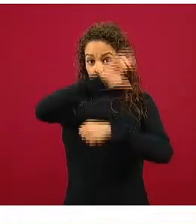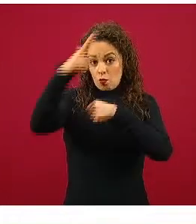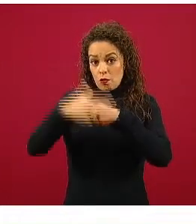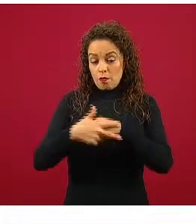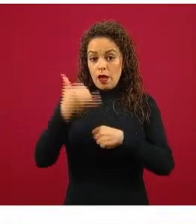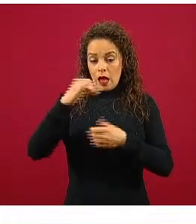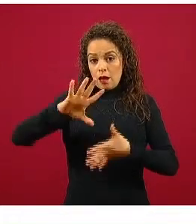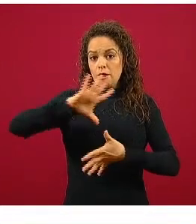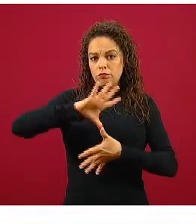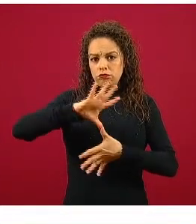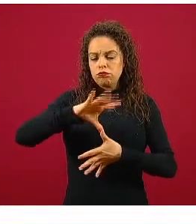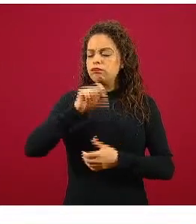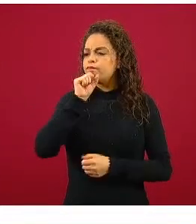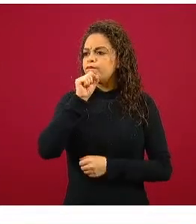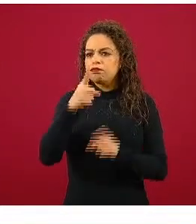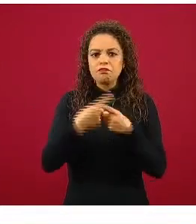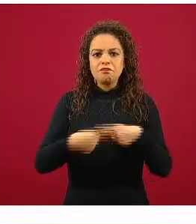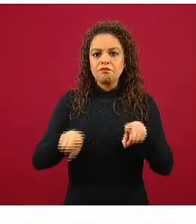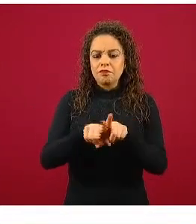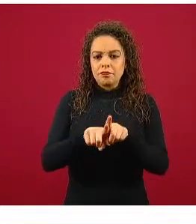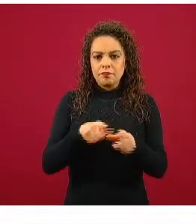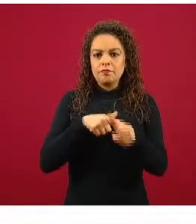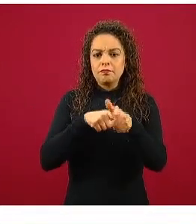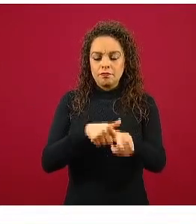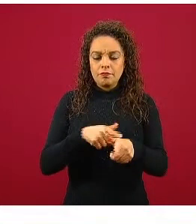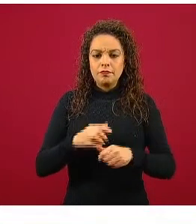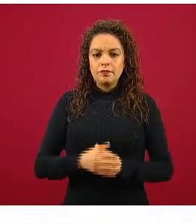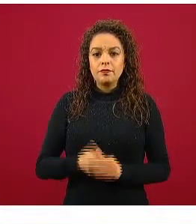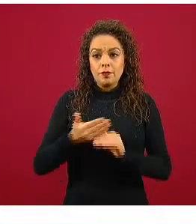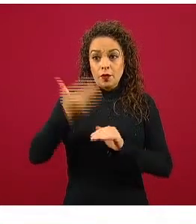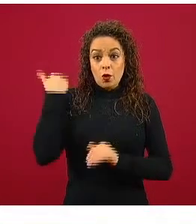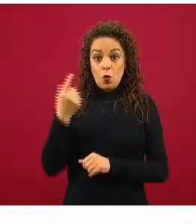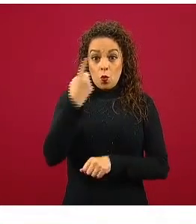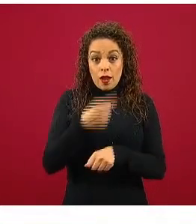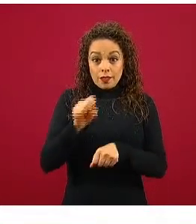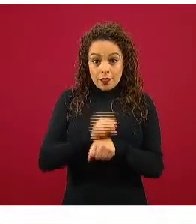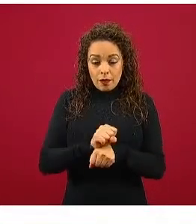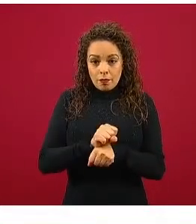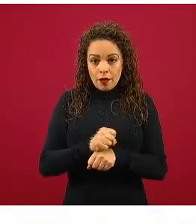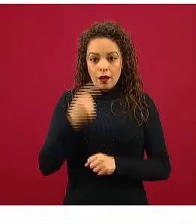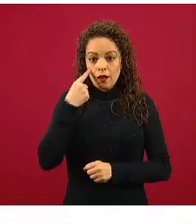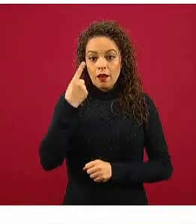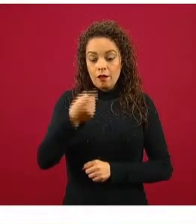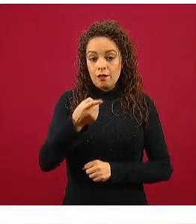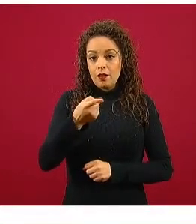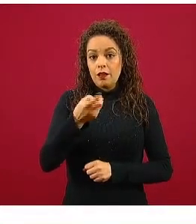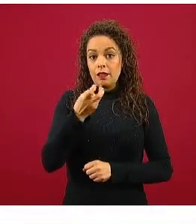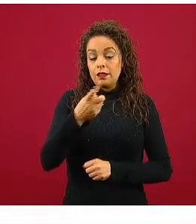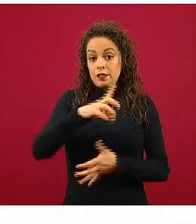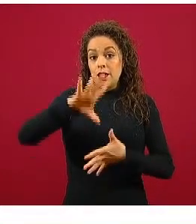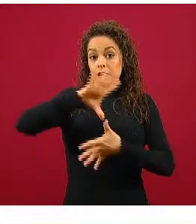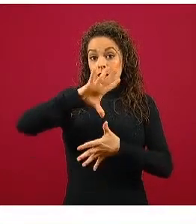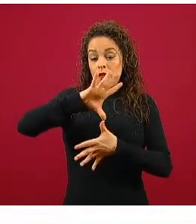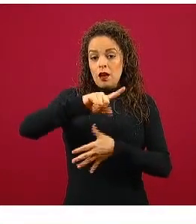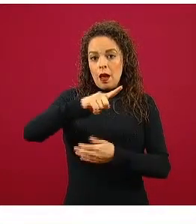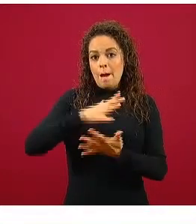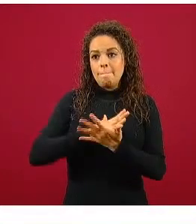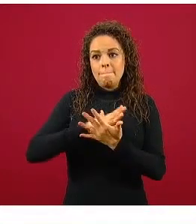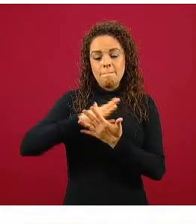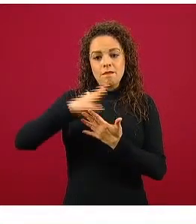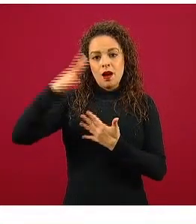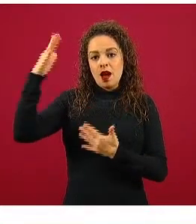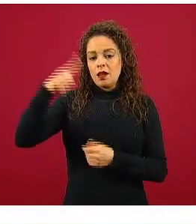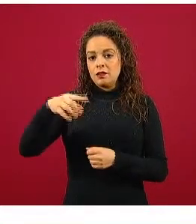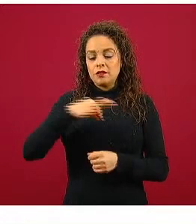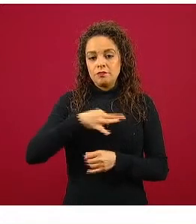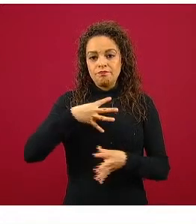igual. Lógicamente ya veíamos desde más de una semana que la región de las Américas era la que mantiene la mayor cantidad de casos en los